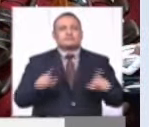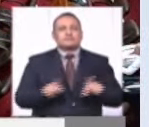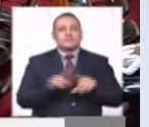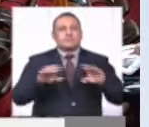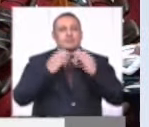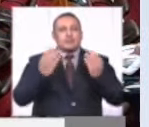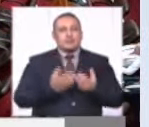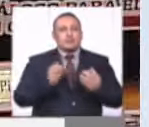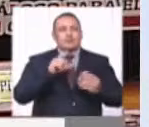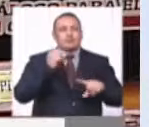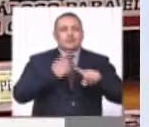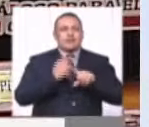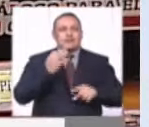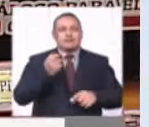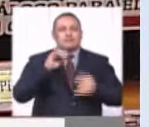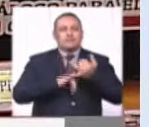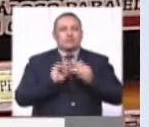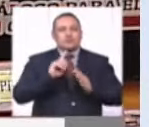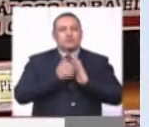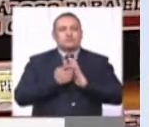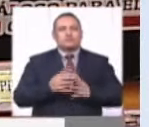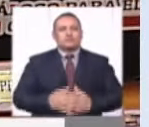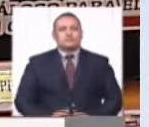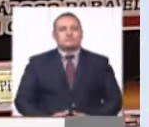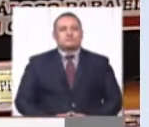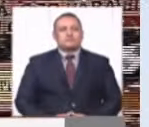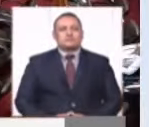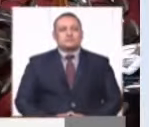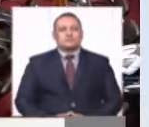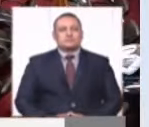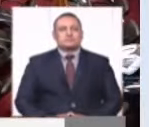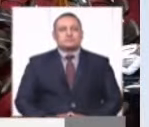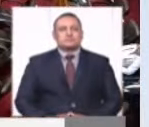el congresista Alex Flores por un minuto.